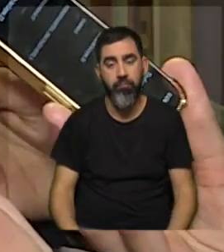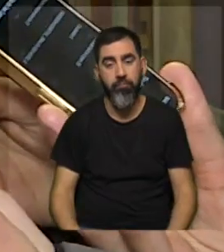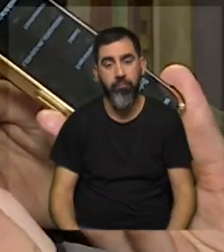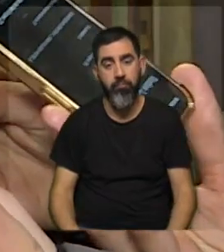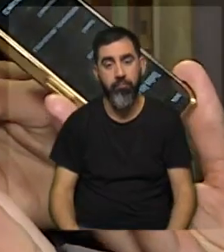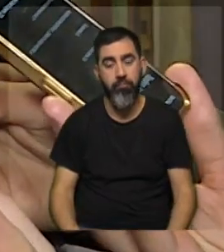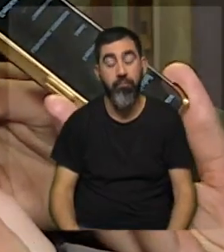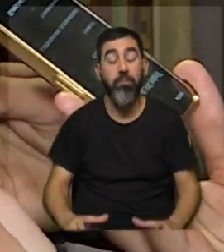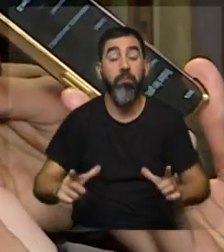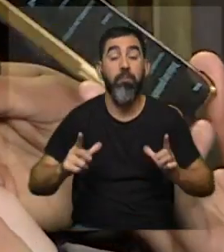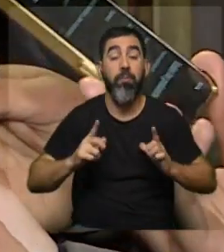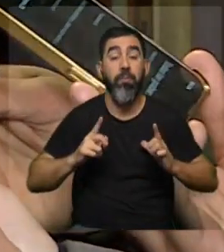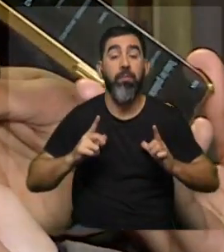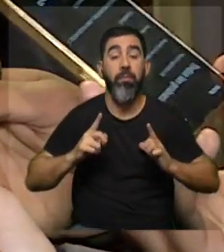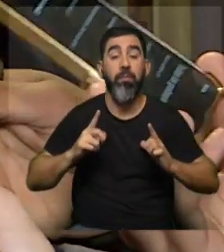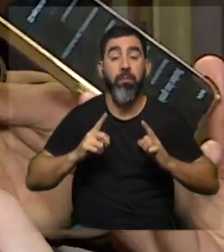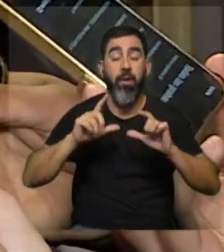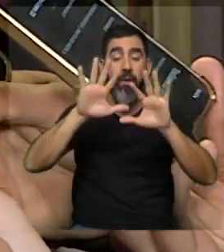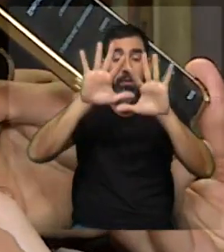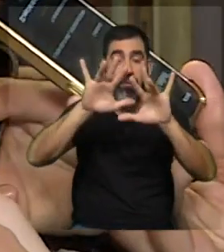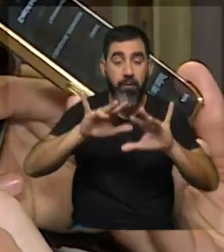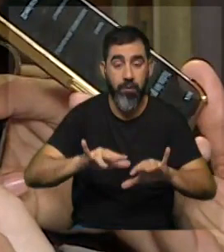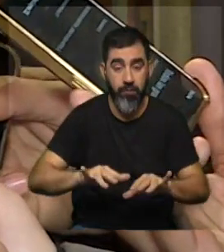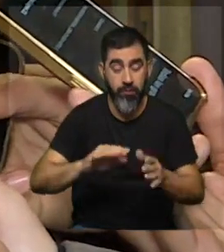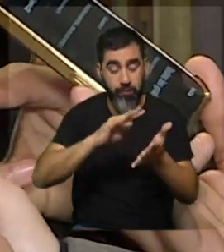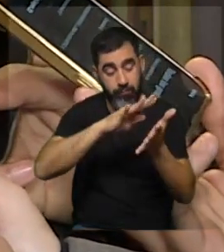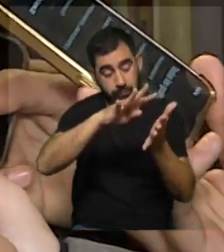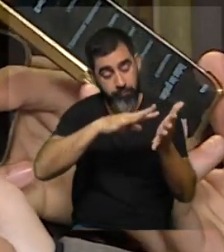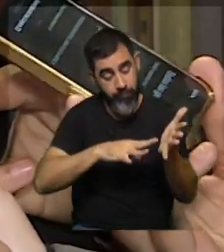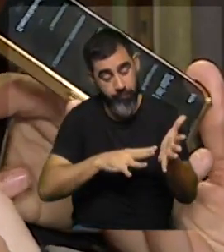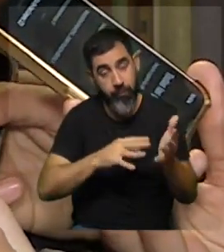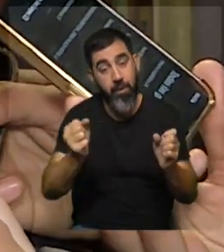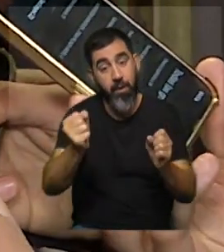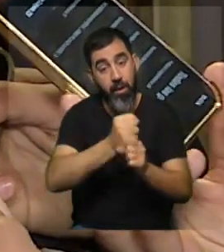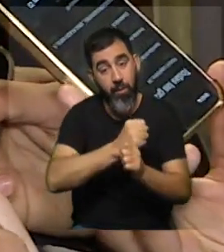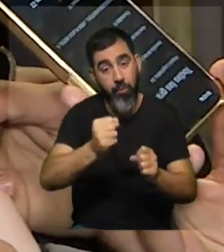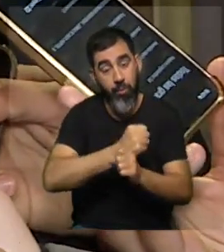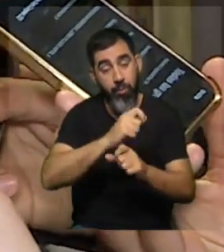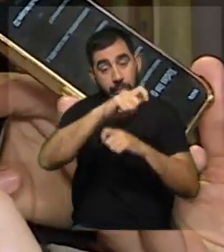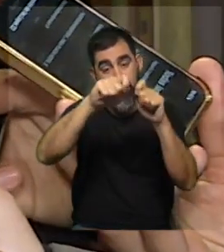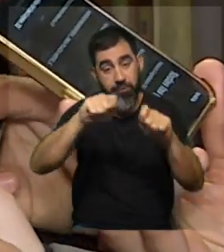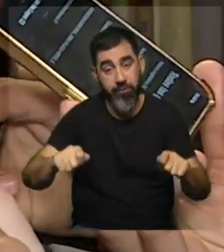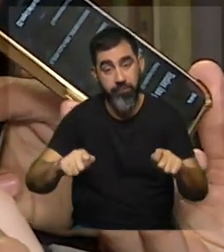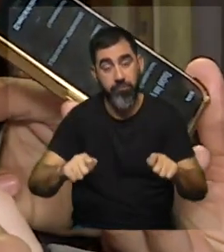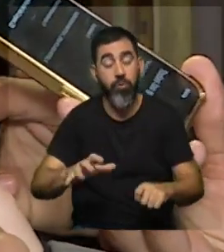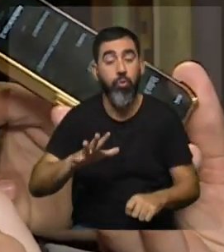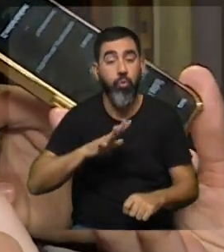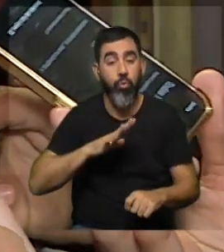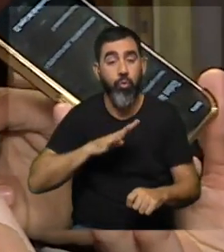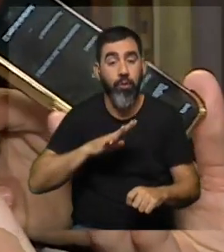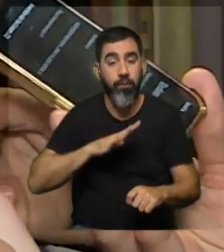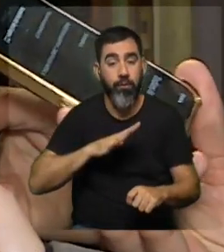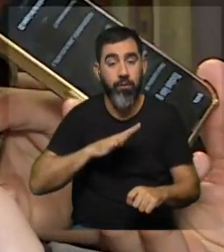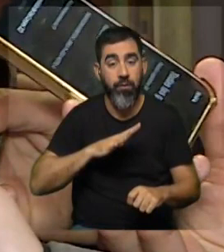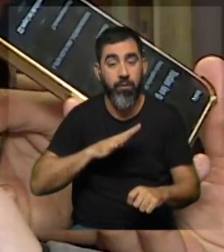vamos a esperar a ver cuál es el texto que termine aprobando el nt Creo que todavía están en